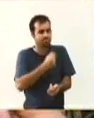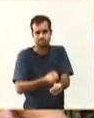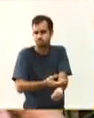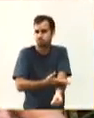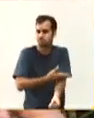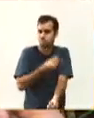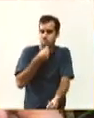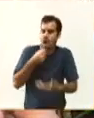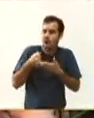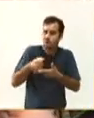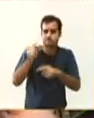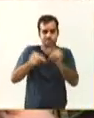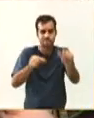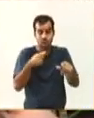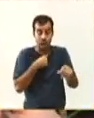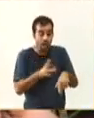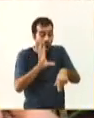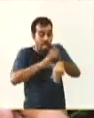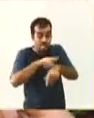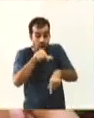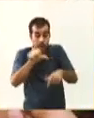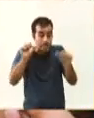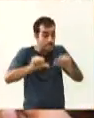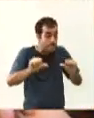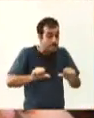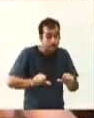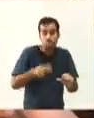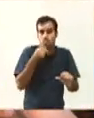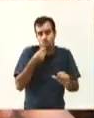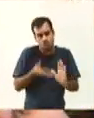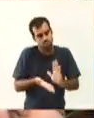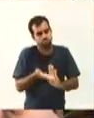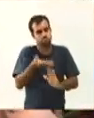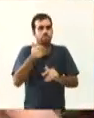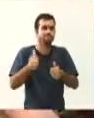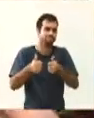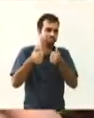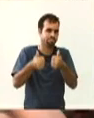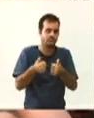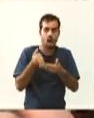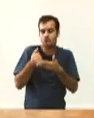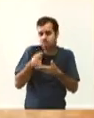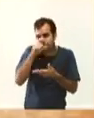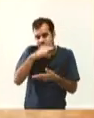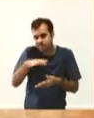puedes así mejorar la salud de un individuo, puedes ayudar a los niños con anemia.